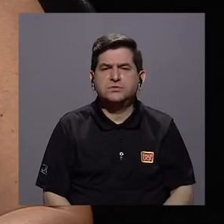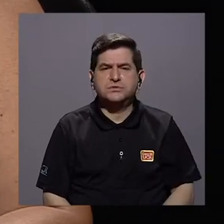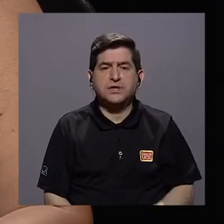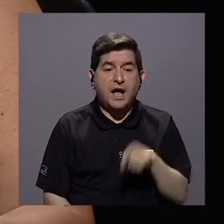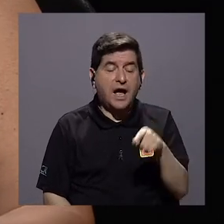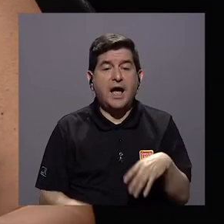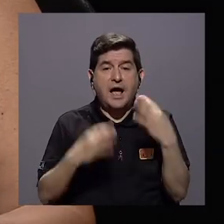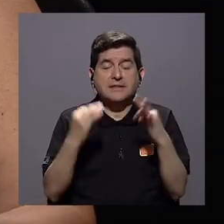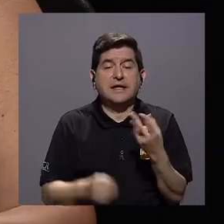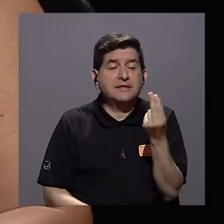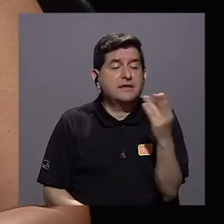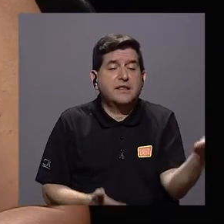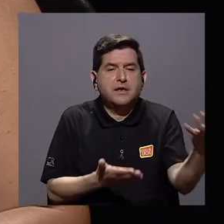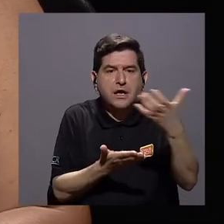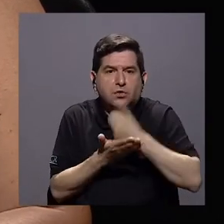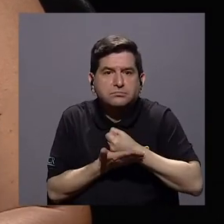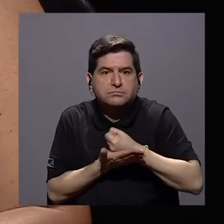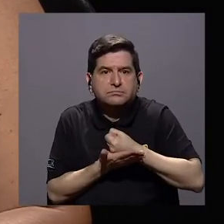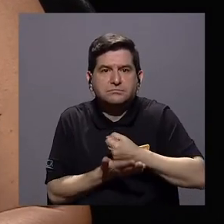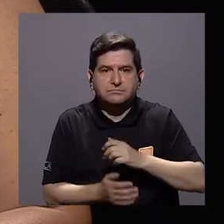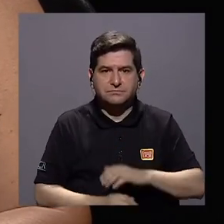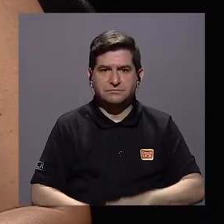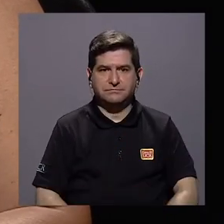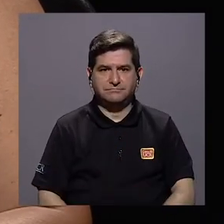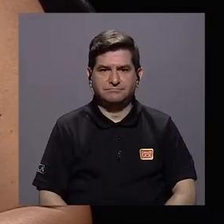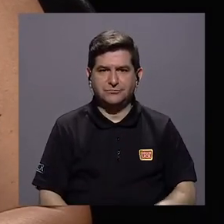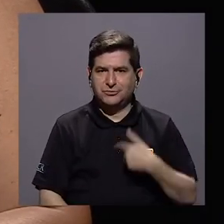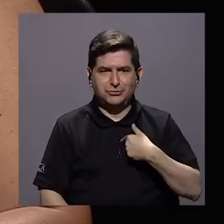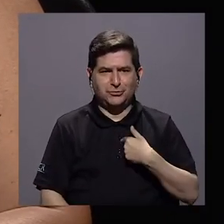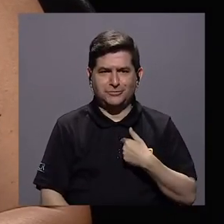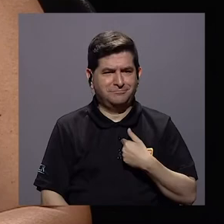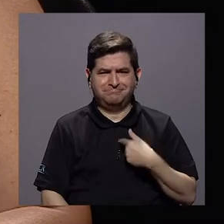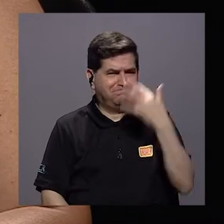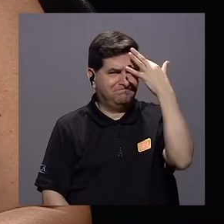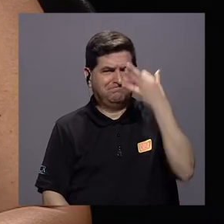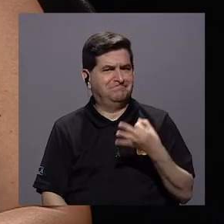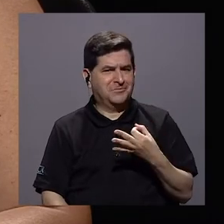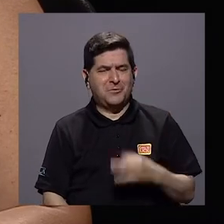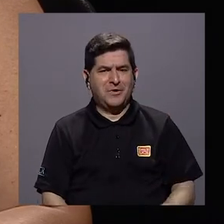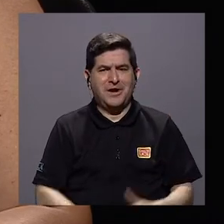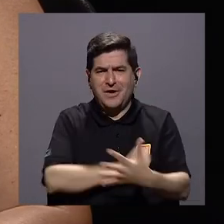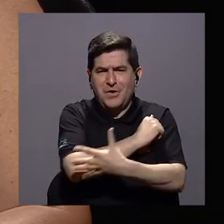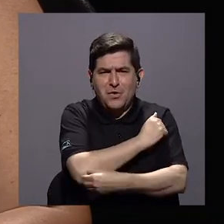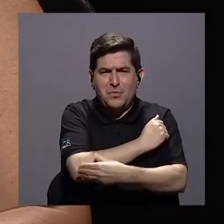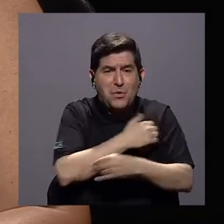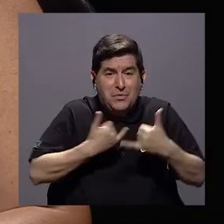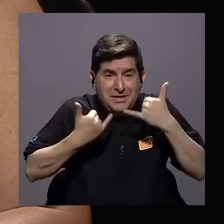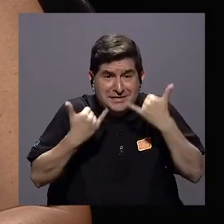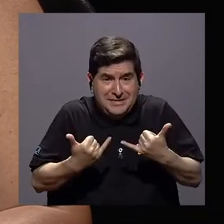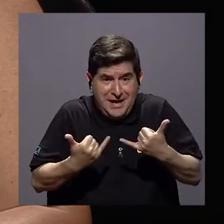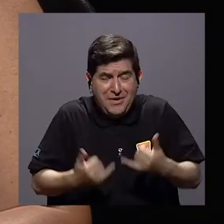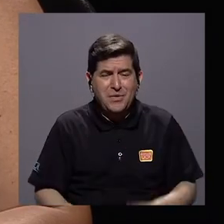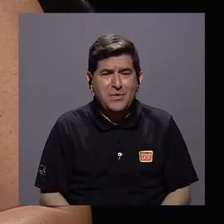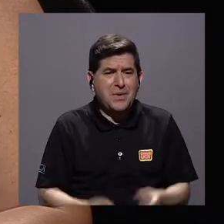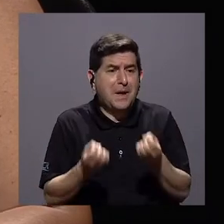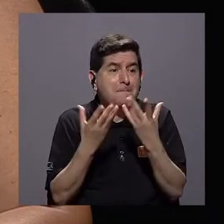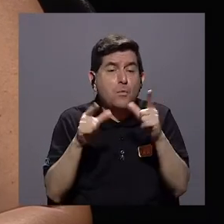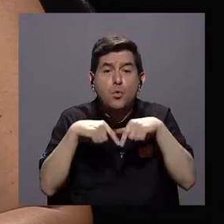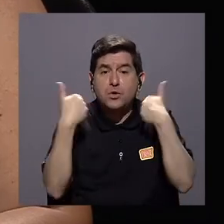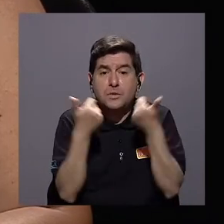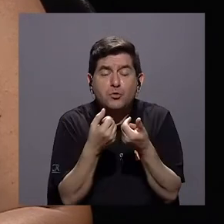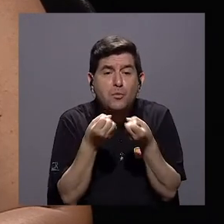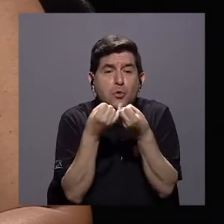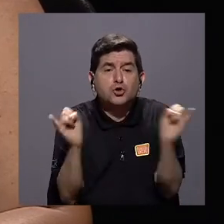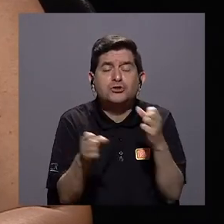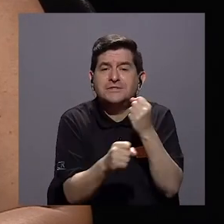cómo recuperar el dinero. Entonces, no veo que con la pobreza que está quedando, con tantos sectores